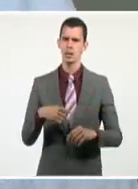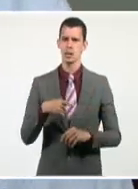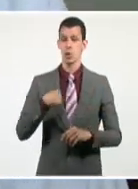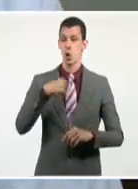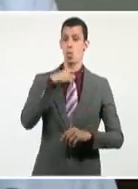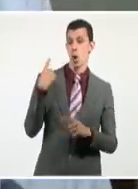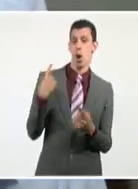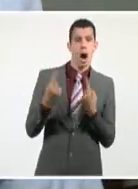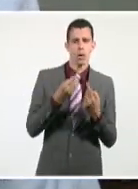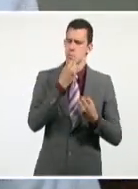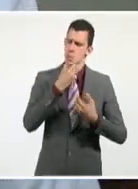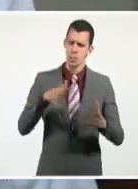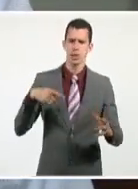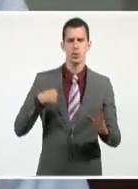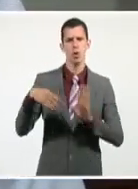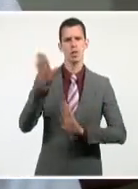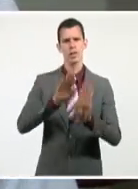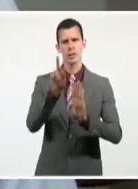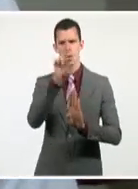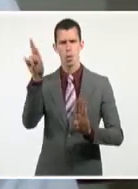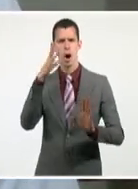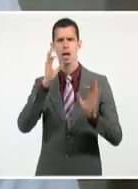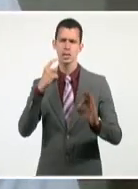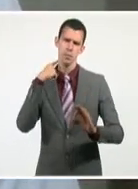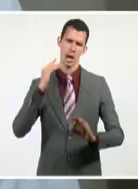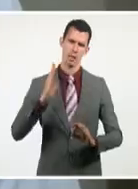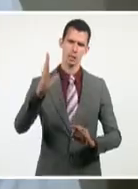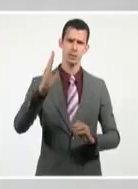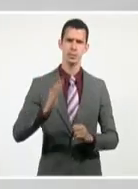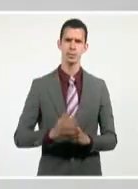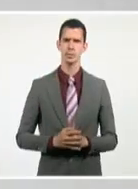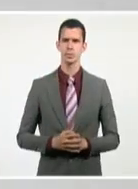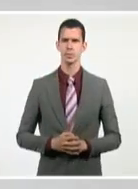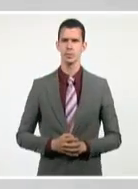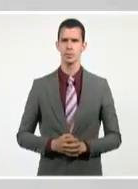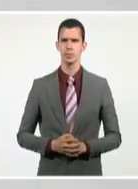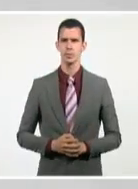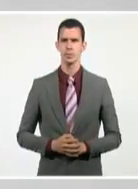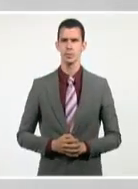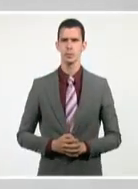esta revolución tiene que perdurar para siempre.